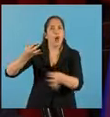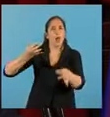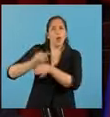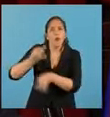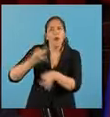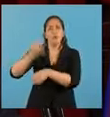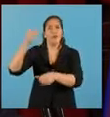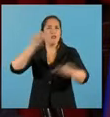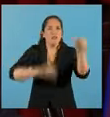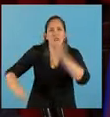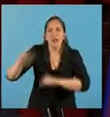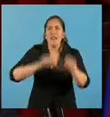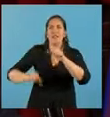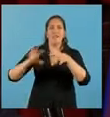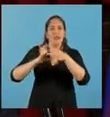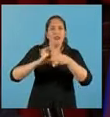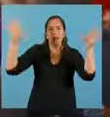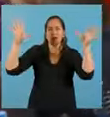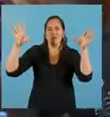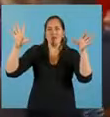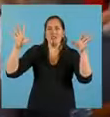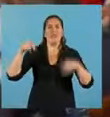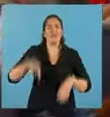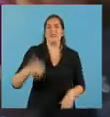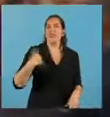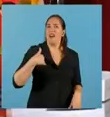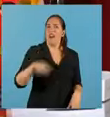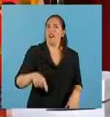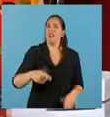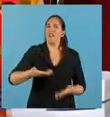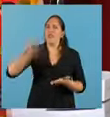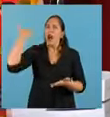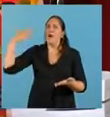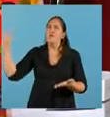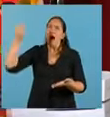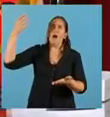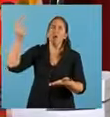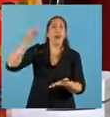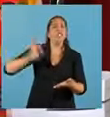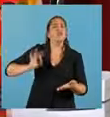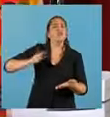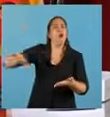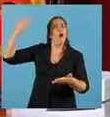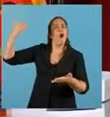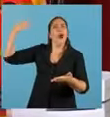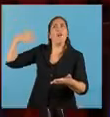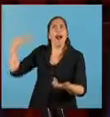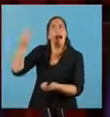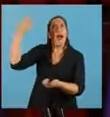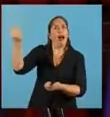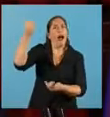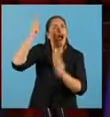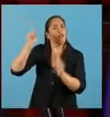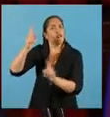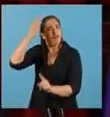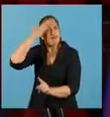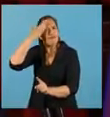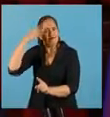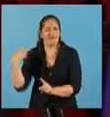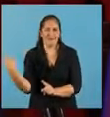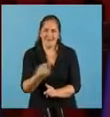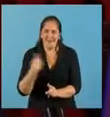educativos, científicos y democráticos que la Argentina ha tenido a lo largo de su historia. En estos momentos